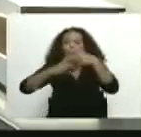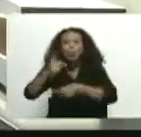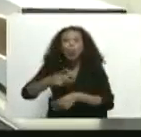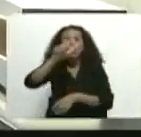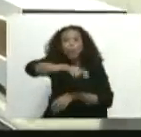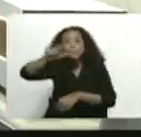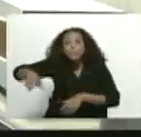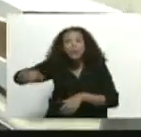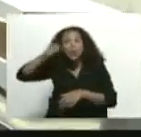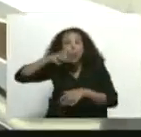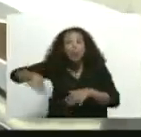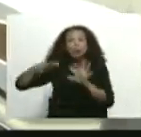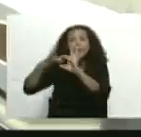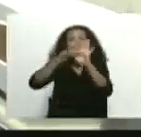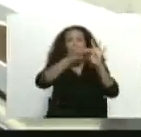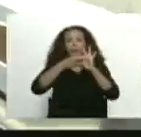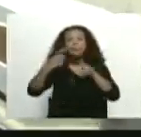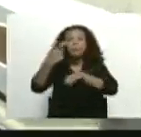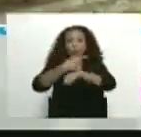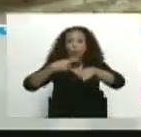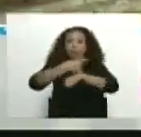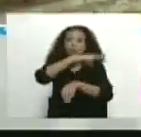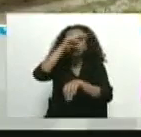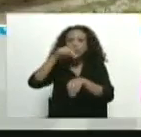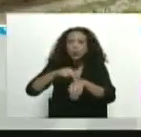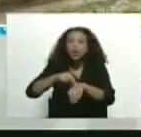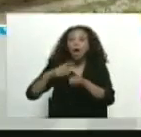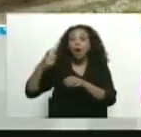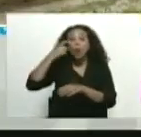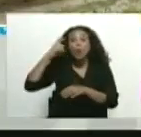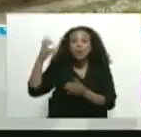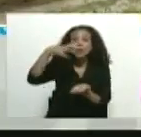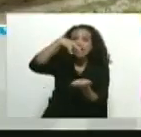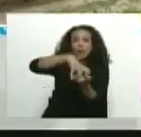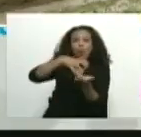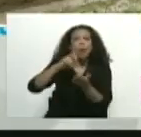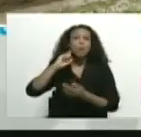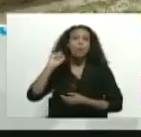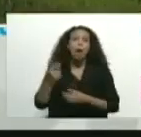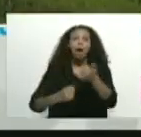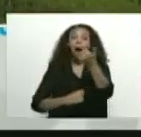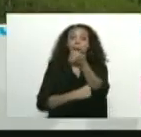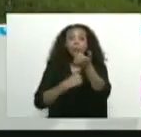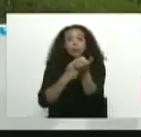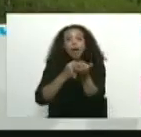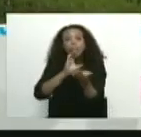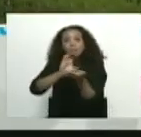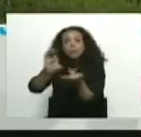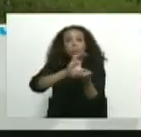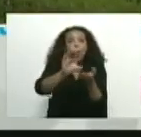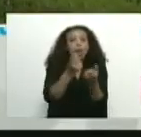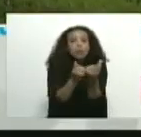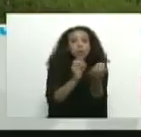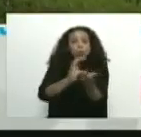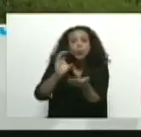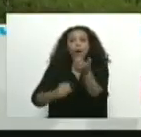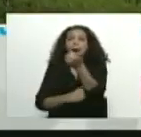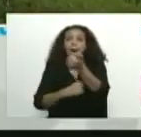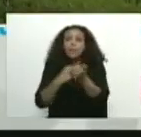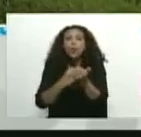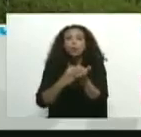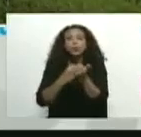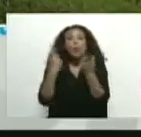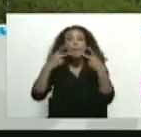todo este sector unido, gobierno nacional, nosotros, el gobierno regional, apalancando y bueno, convirtiendo las políticas públicas